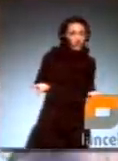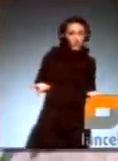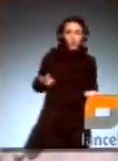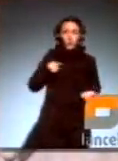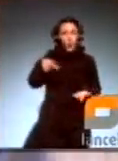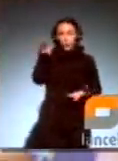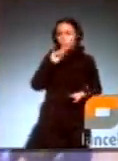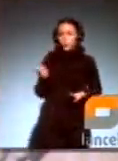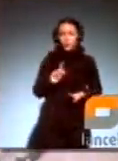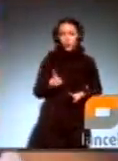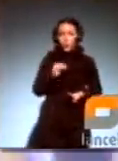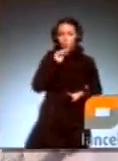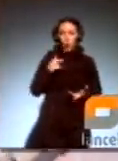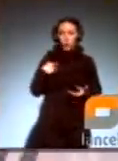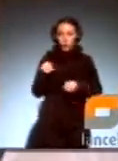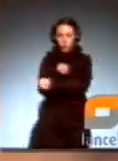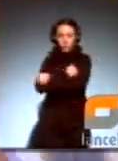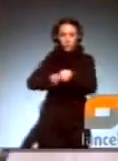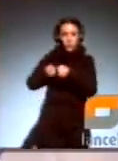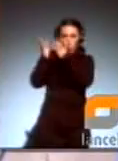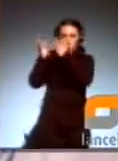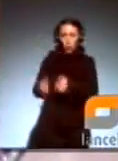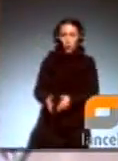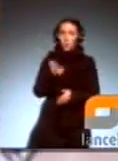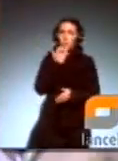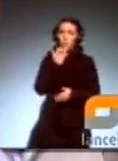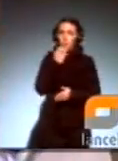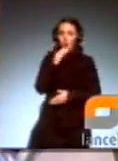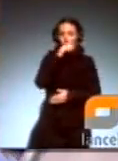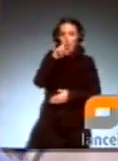porque no me dieron a mí el que tiene Cristiano Ronaldo.